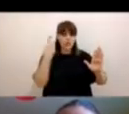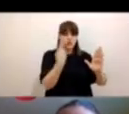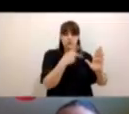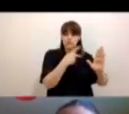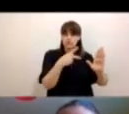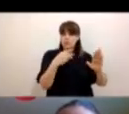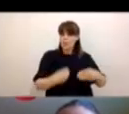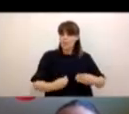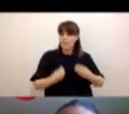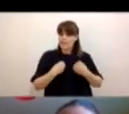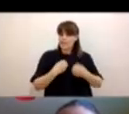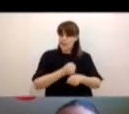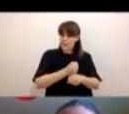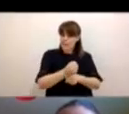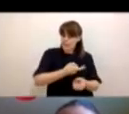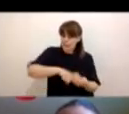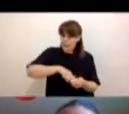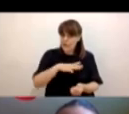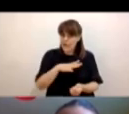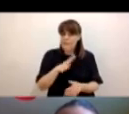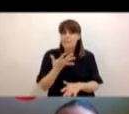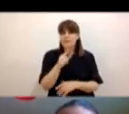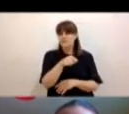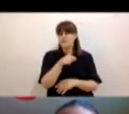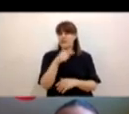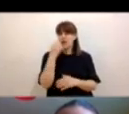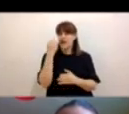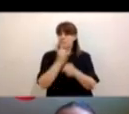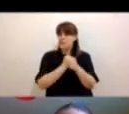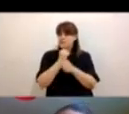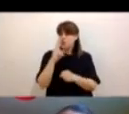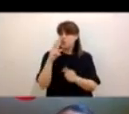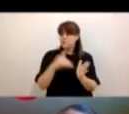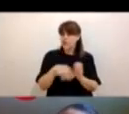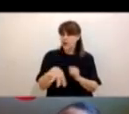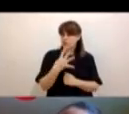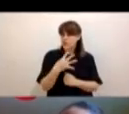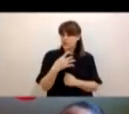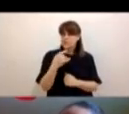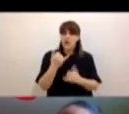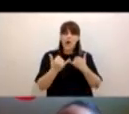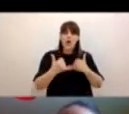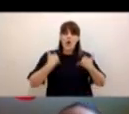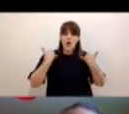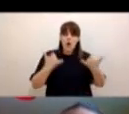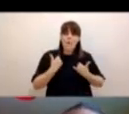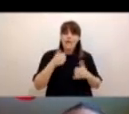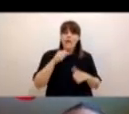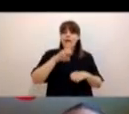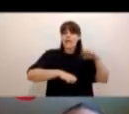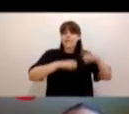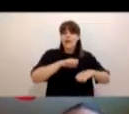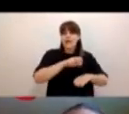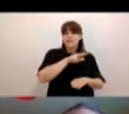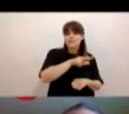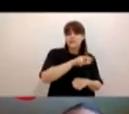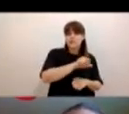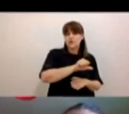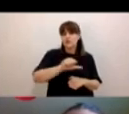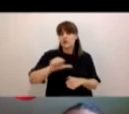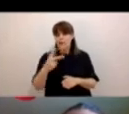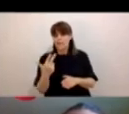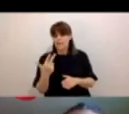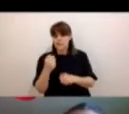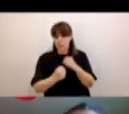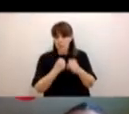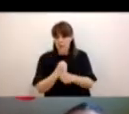muy reciente es como del 2014 donde se estudió a jóvenes más o menos entre 18 y 25 años algunos de ellos habían